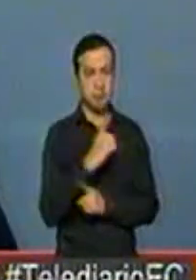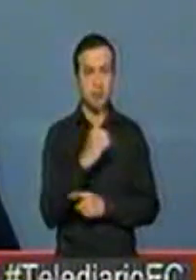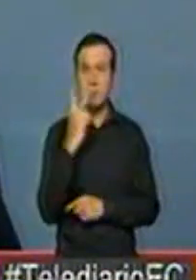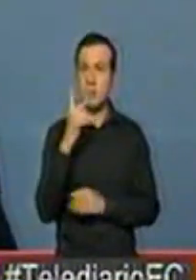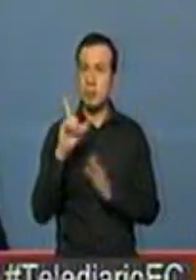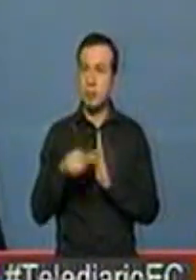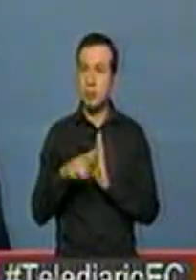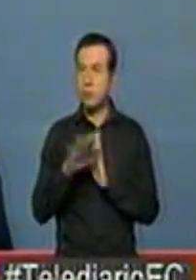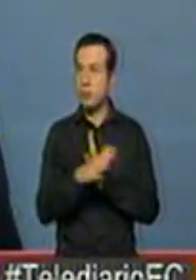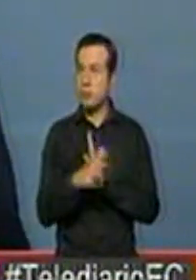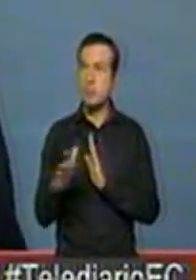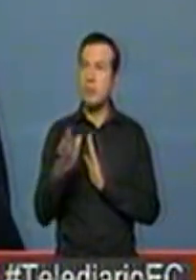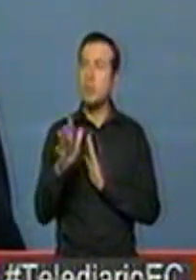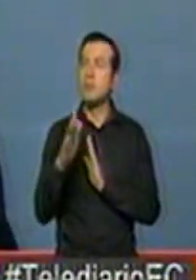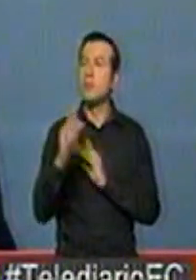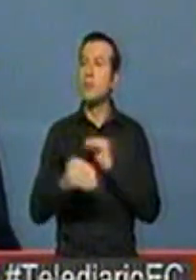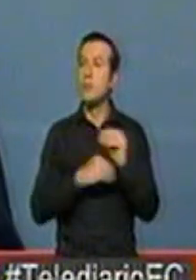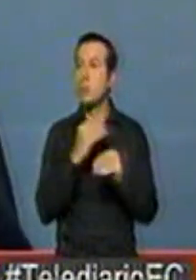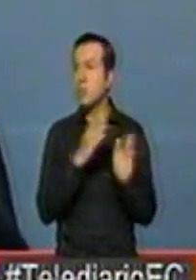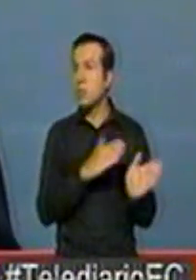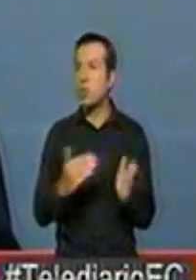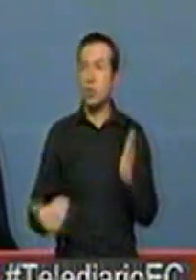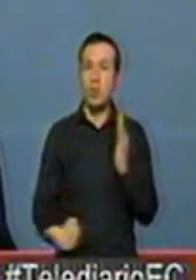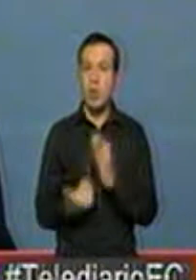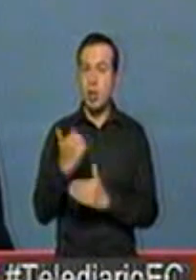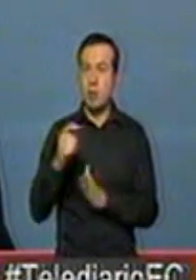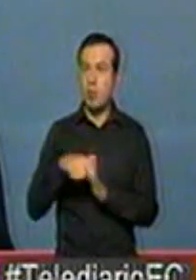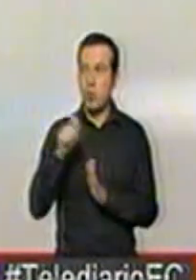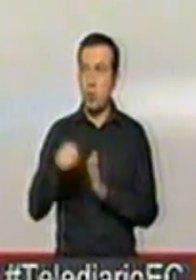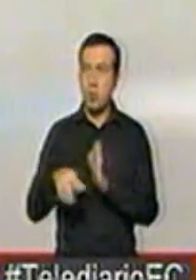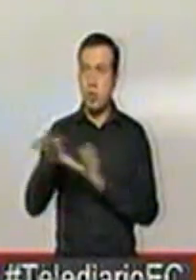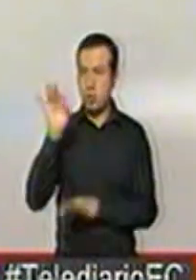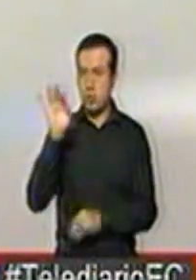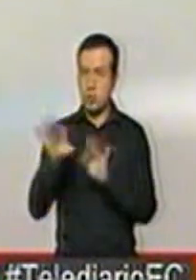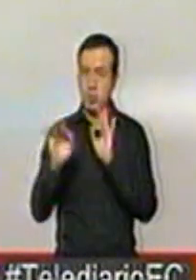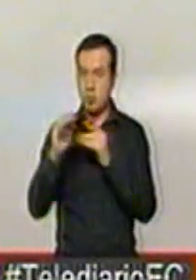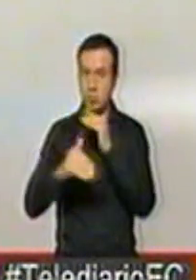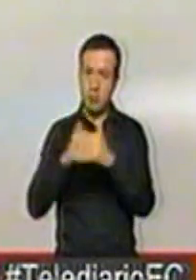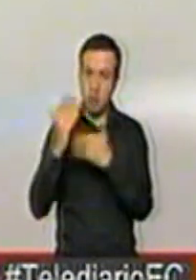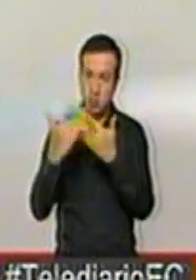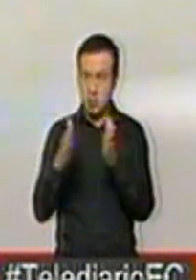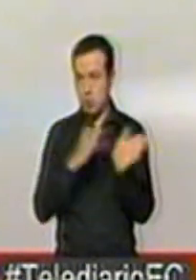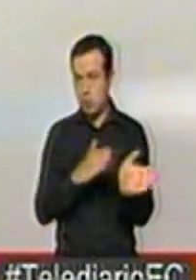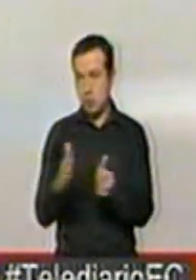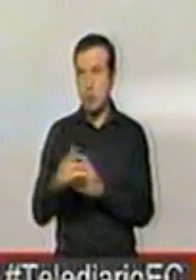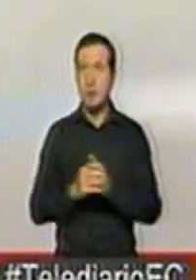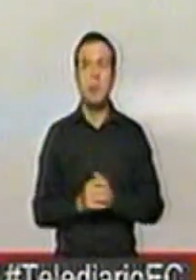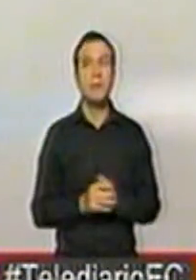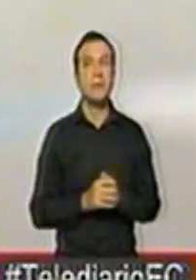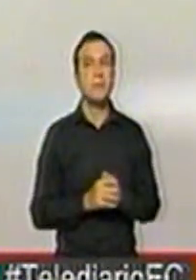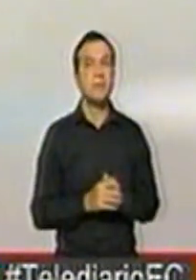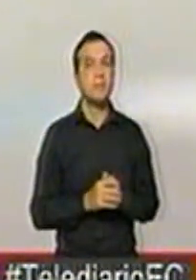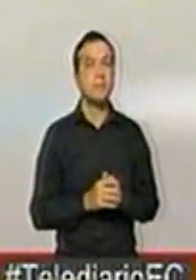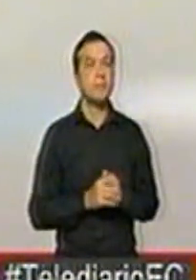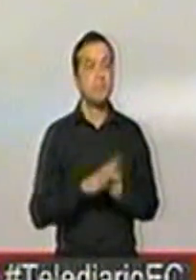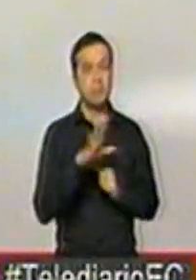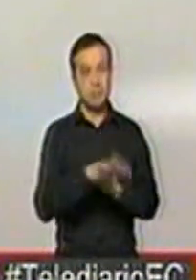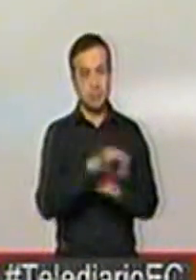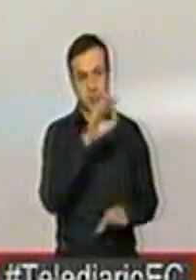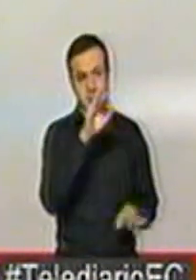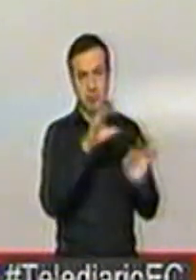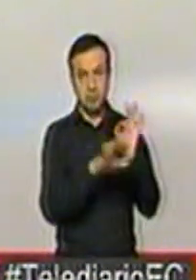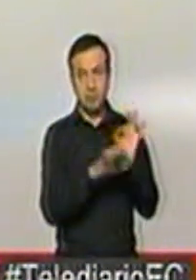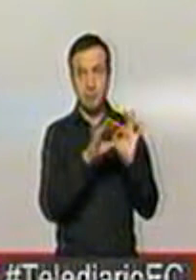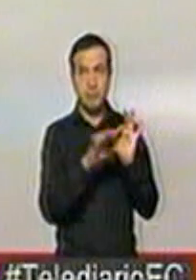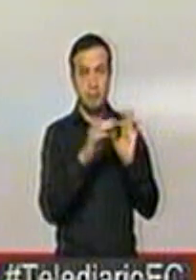minutos aproximadamente como se llevará a cabo la nueva selección de jueces y conjueces ya entrando al proceso que usted nos anticipa si esa selección es de